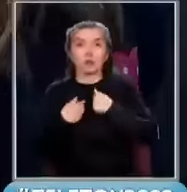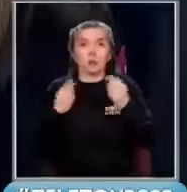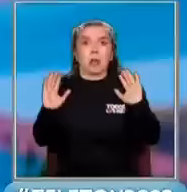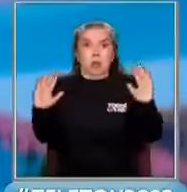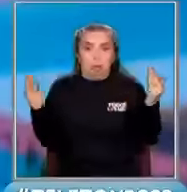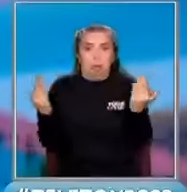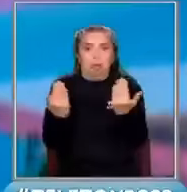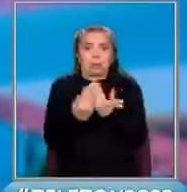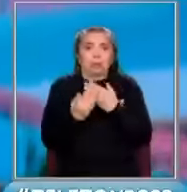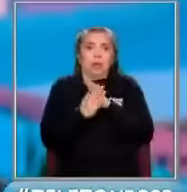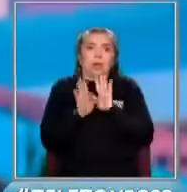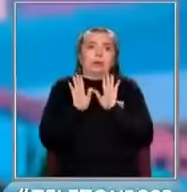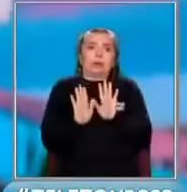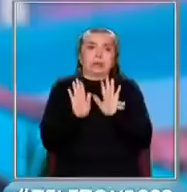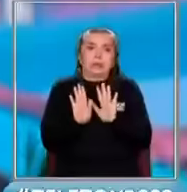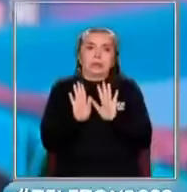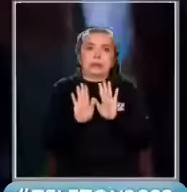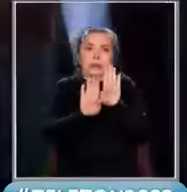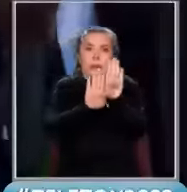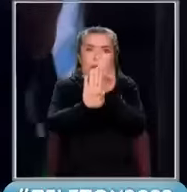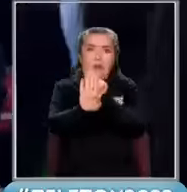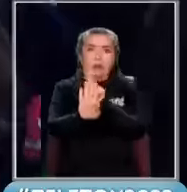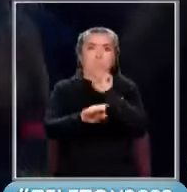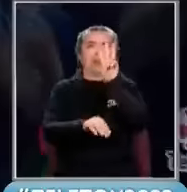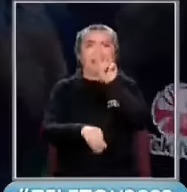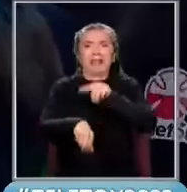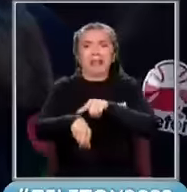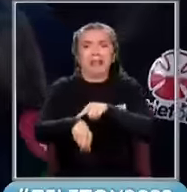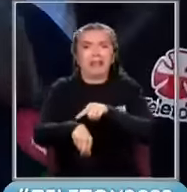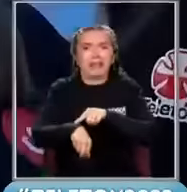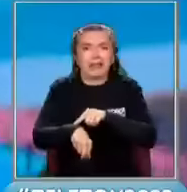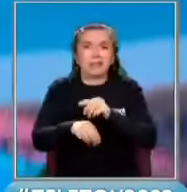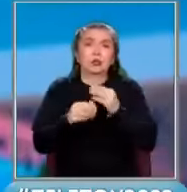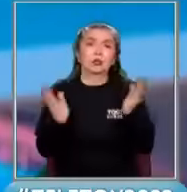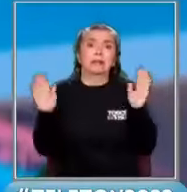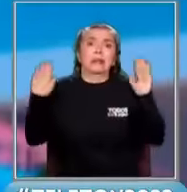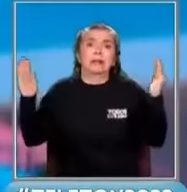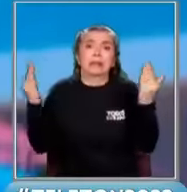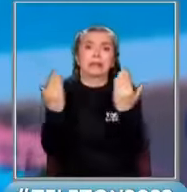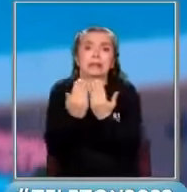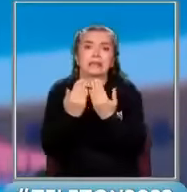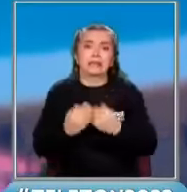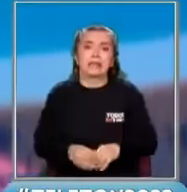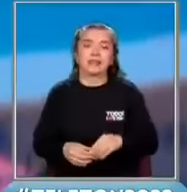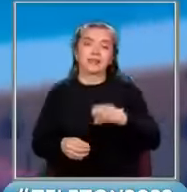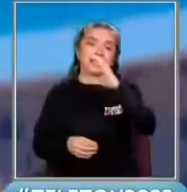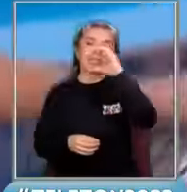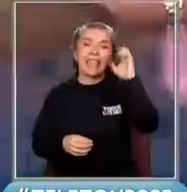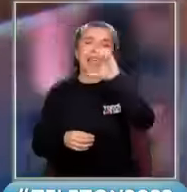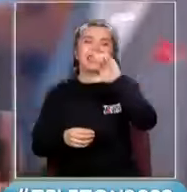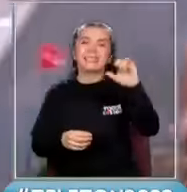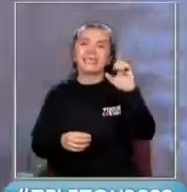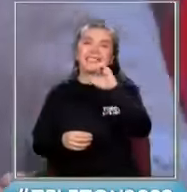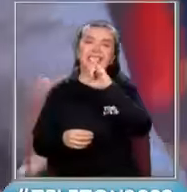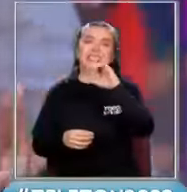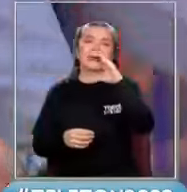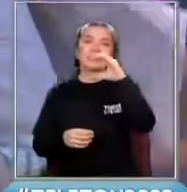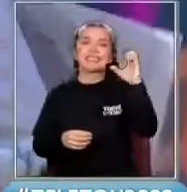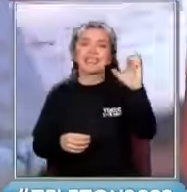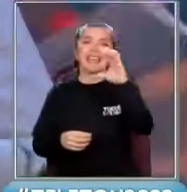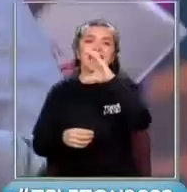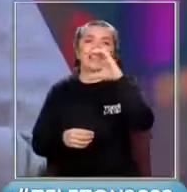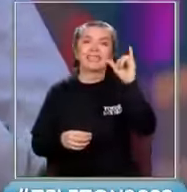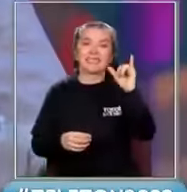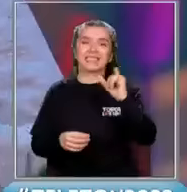mucho rato allá atrás. Llegué como a las 3. Hola, Ceci. ¿Ah? Era el mago. ¡Ceci! ¡Ceci! ¿Ves? Tienes toda una barra,